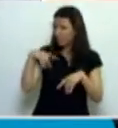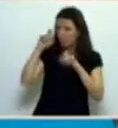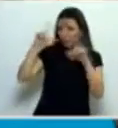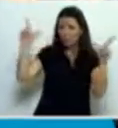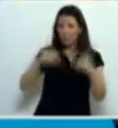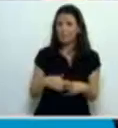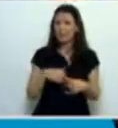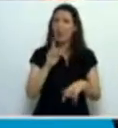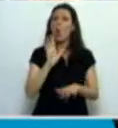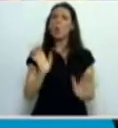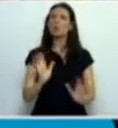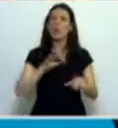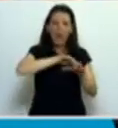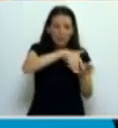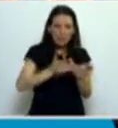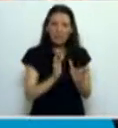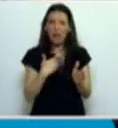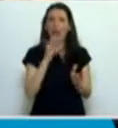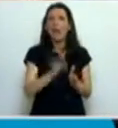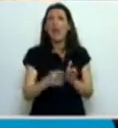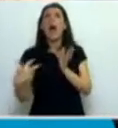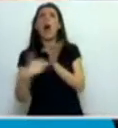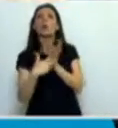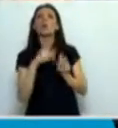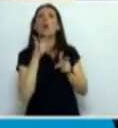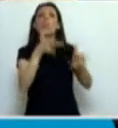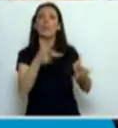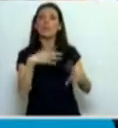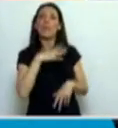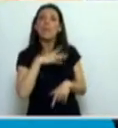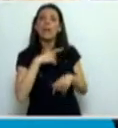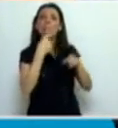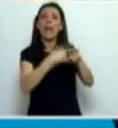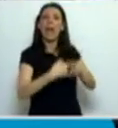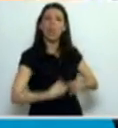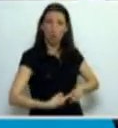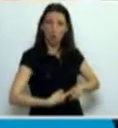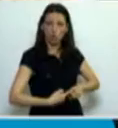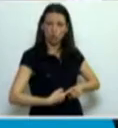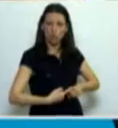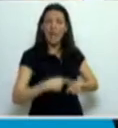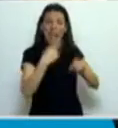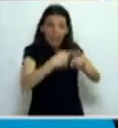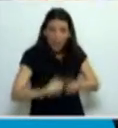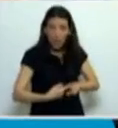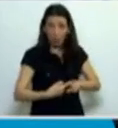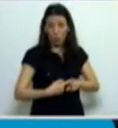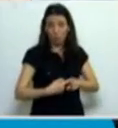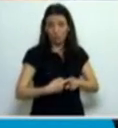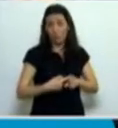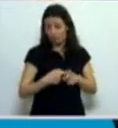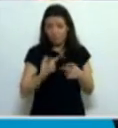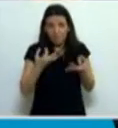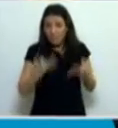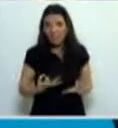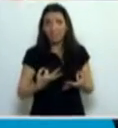tener el ALEP, sino lo único que los auditores dicen que falta son los cálculos actuariales necesarios para poder saber y para